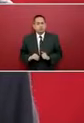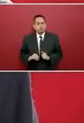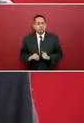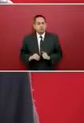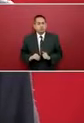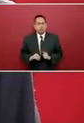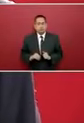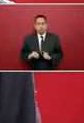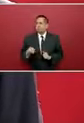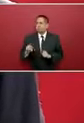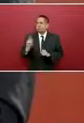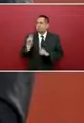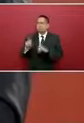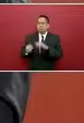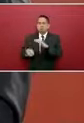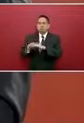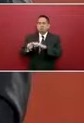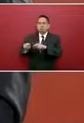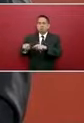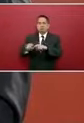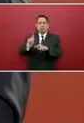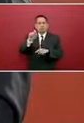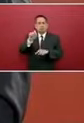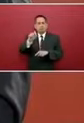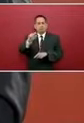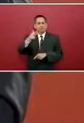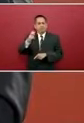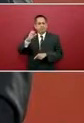los que tienen hasta 20 hectáreas.